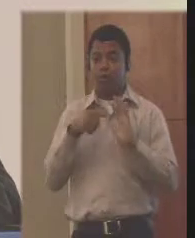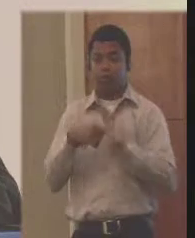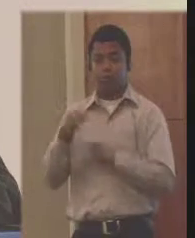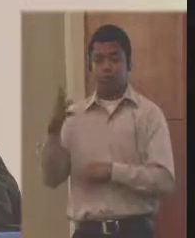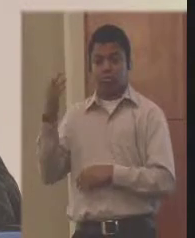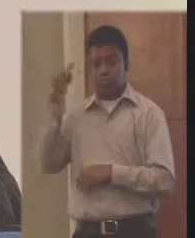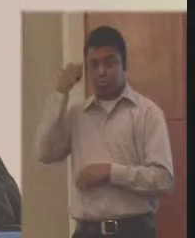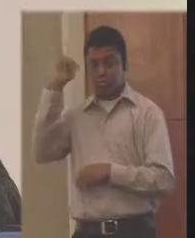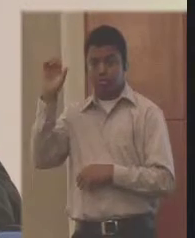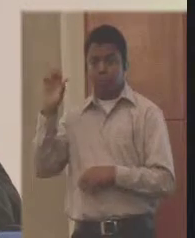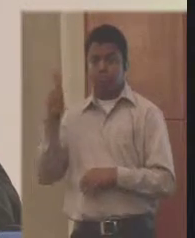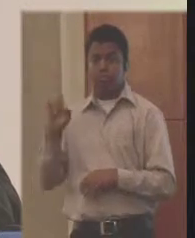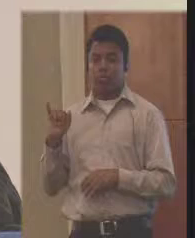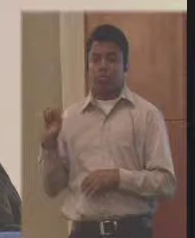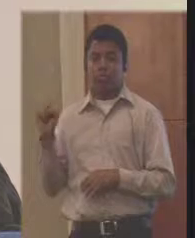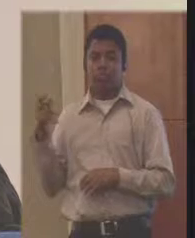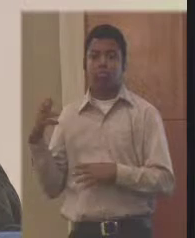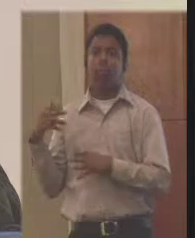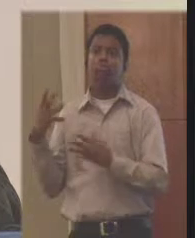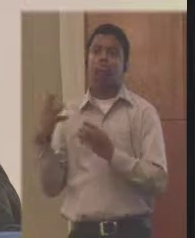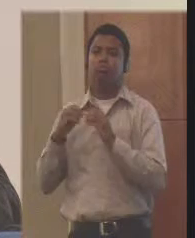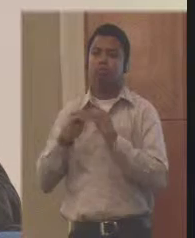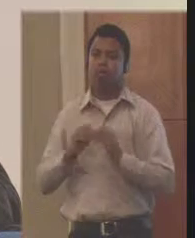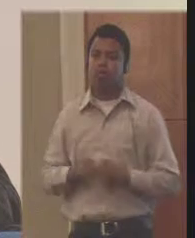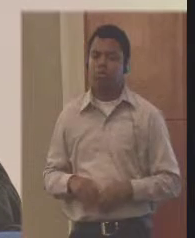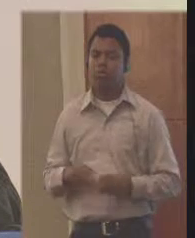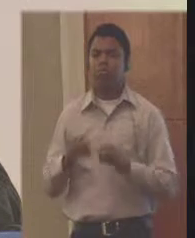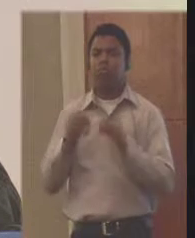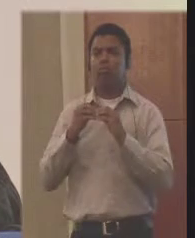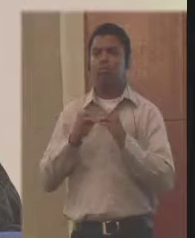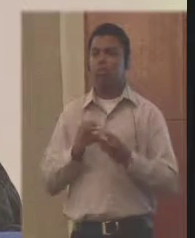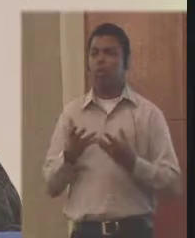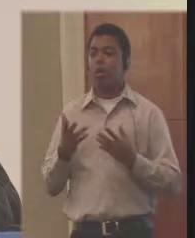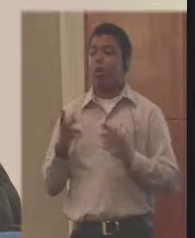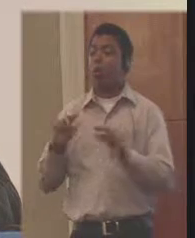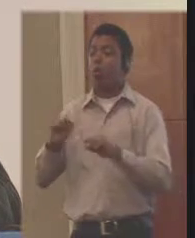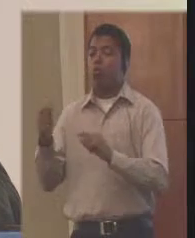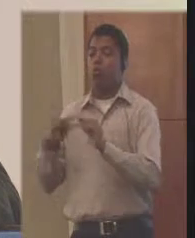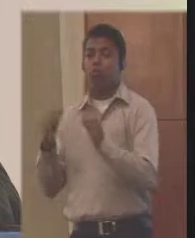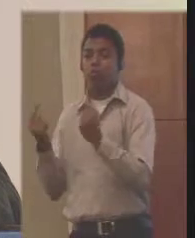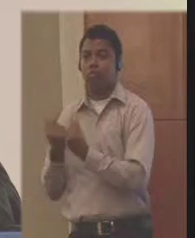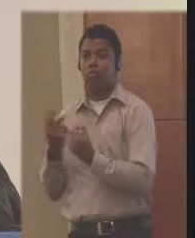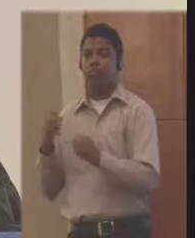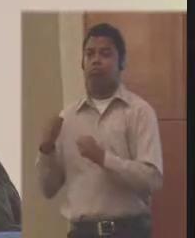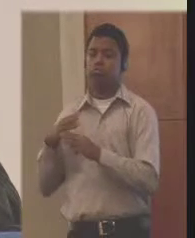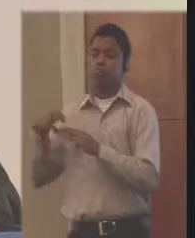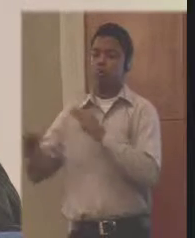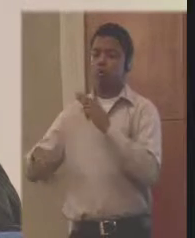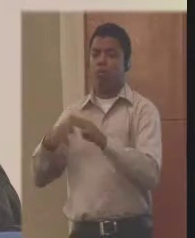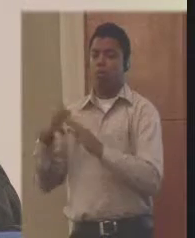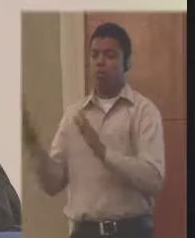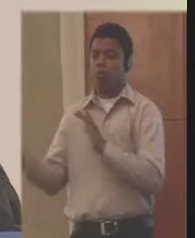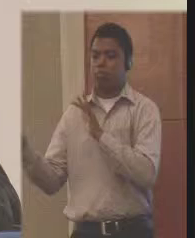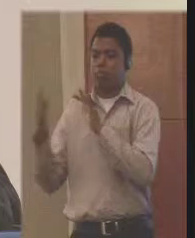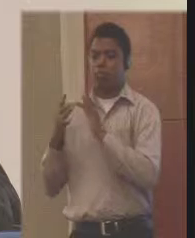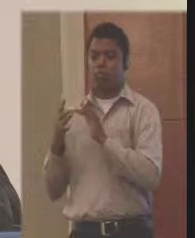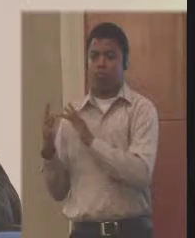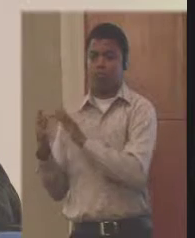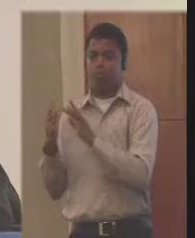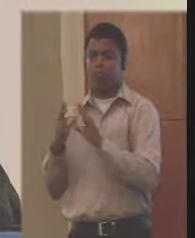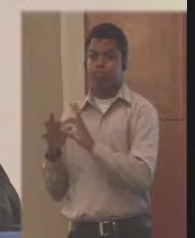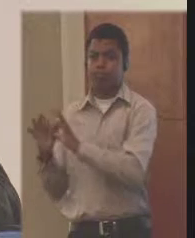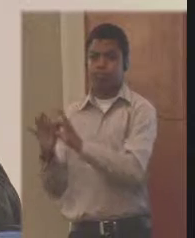involucrado también el Global Compact, es parte de esta iniciativa. El mismo Global Compact desde